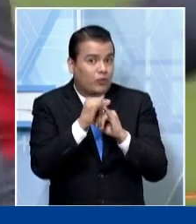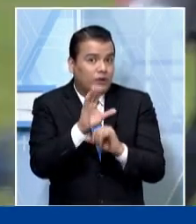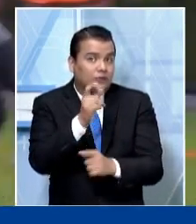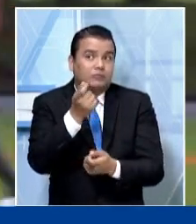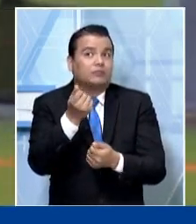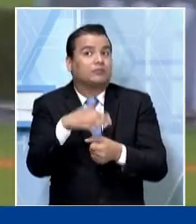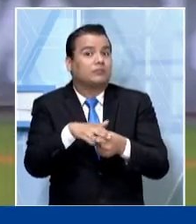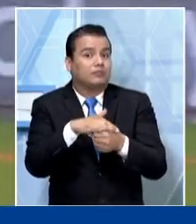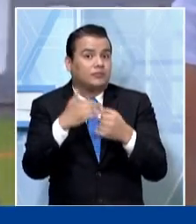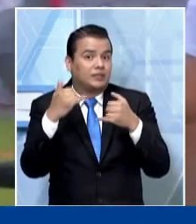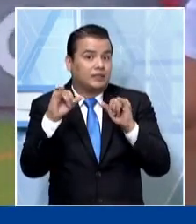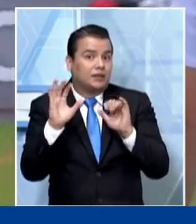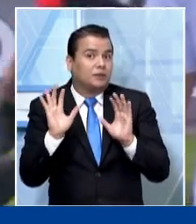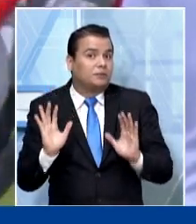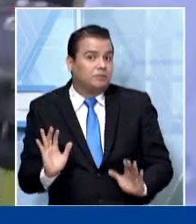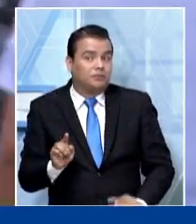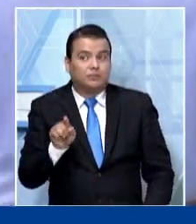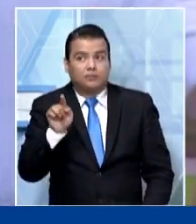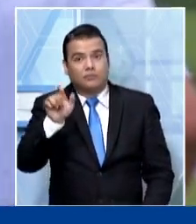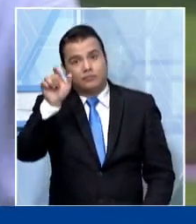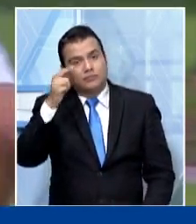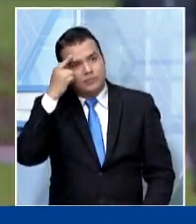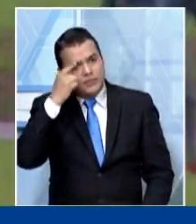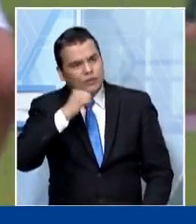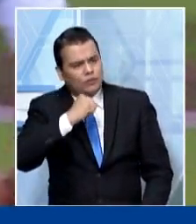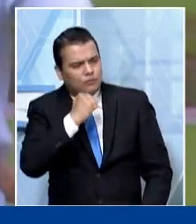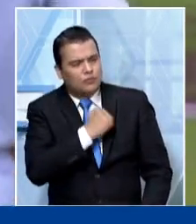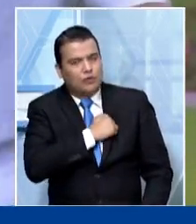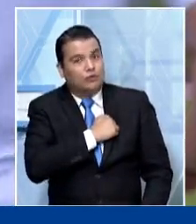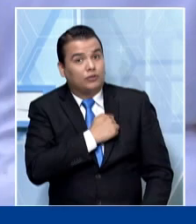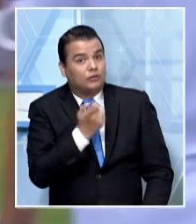trabajo. Al jugador no lo mueven las pasiones,